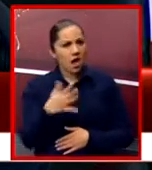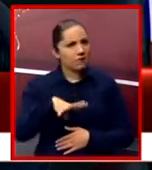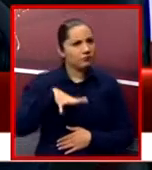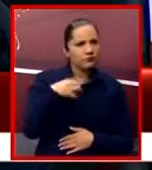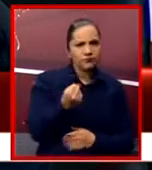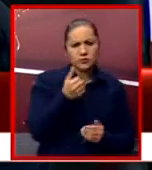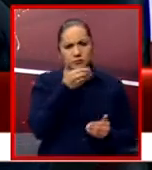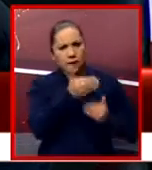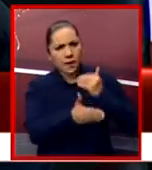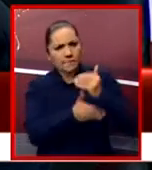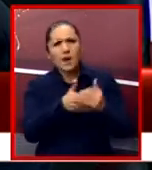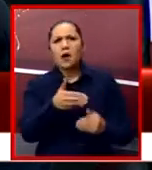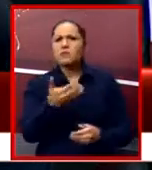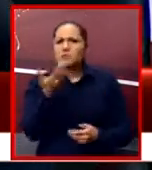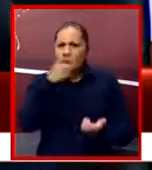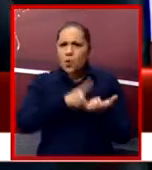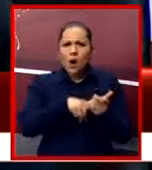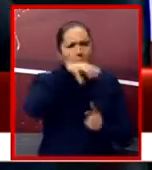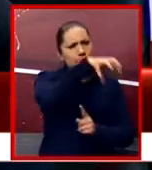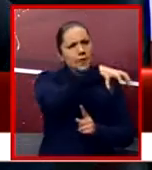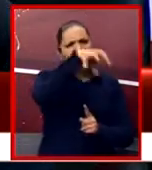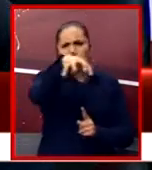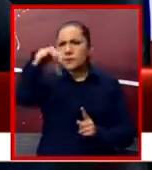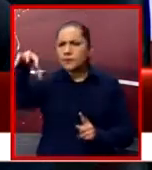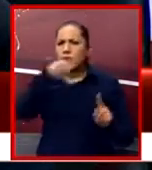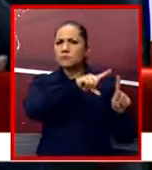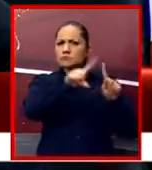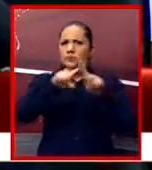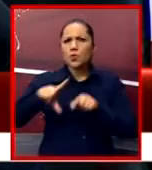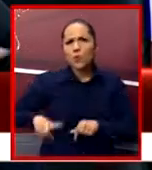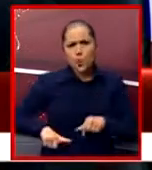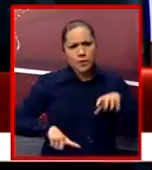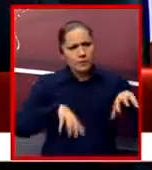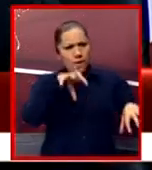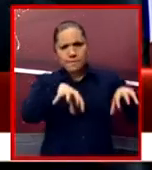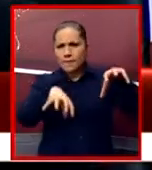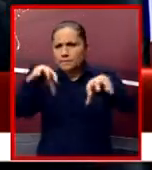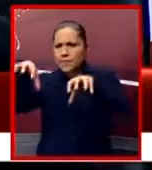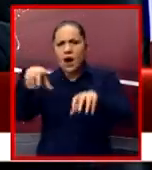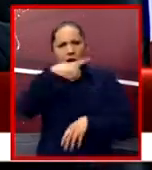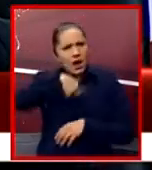instituciones. Tenemos confianza en que hemos dado pasos agigantados.